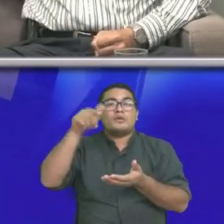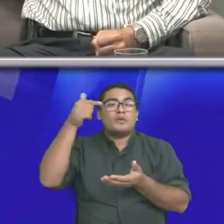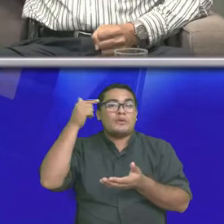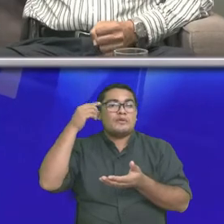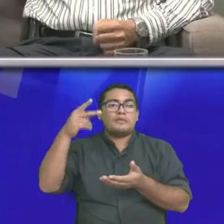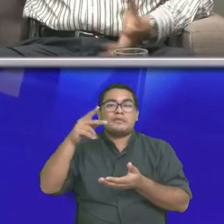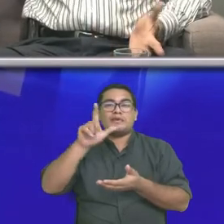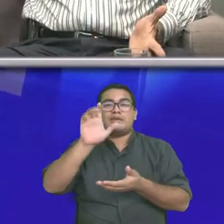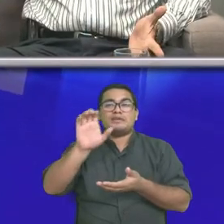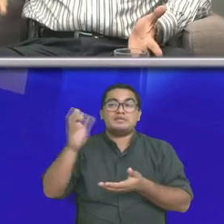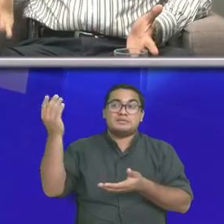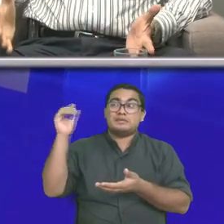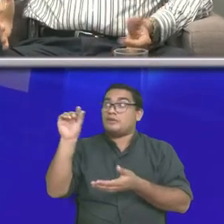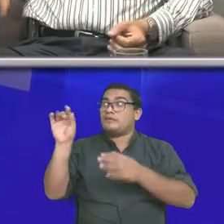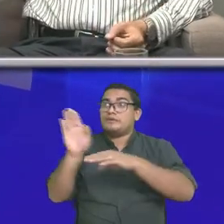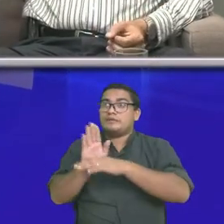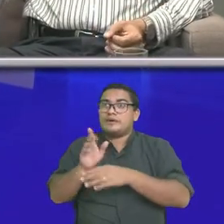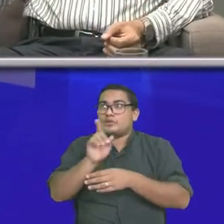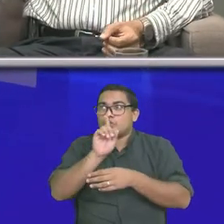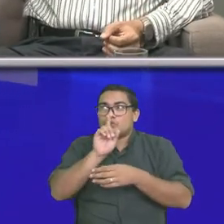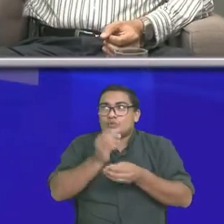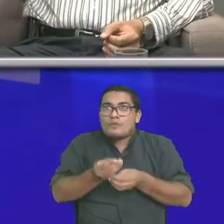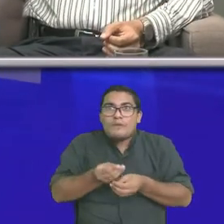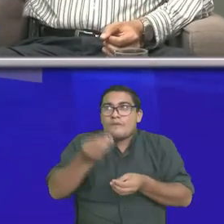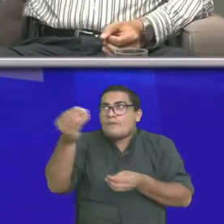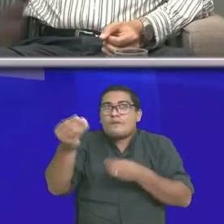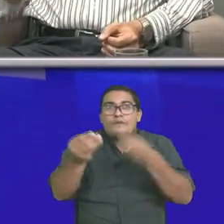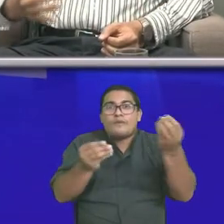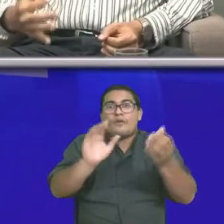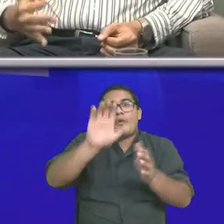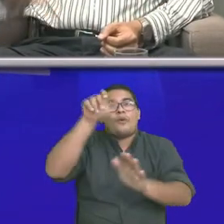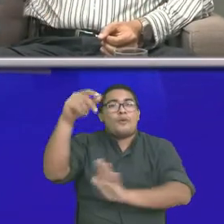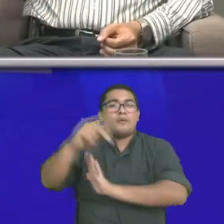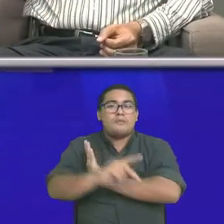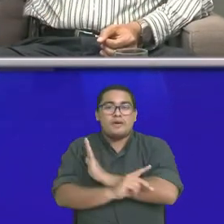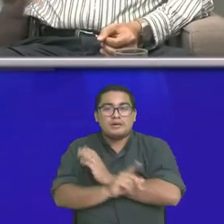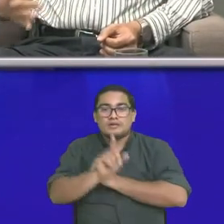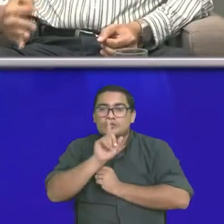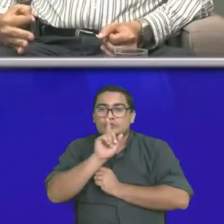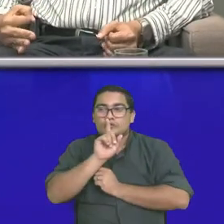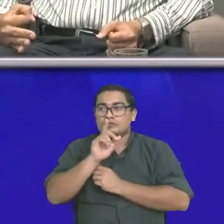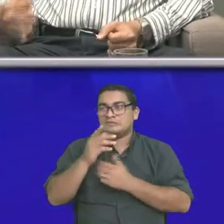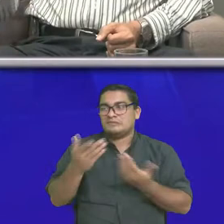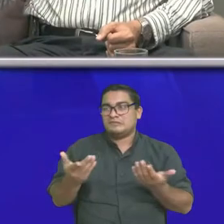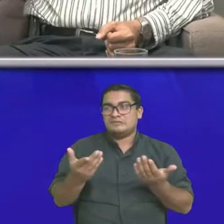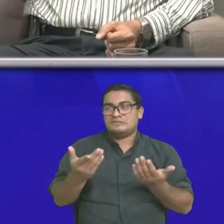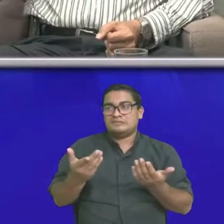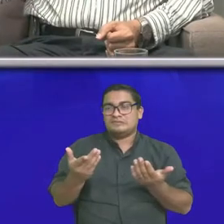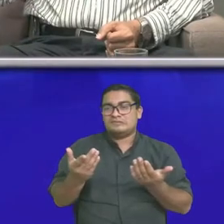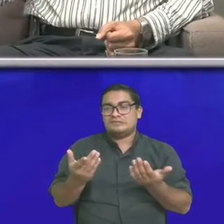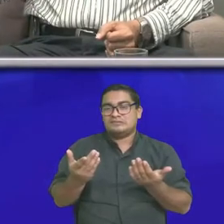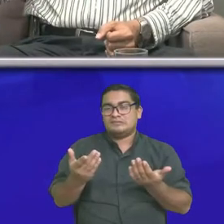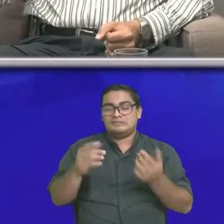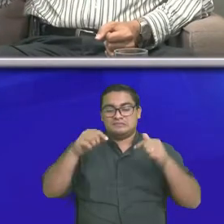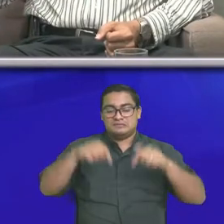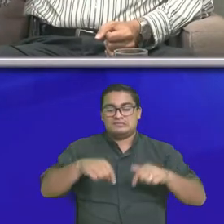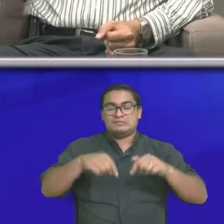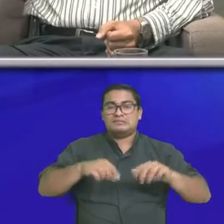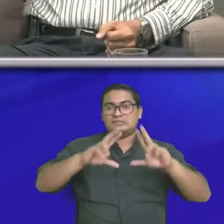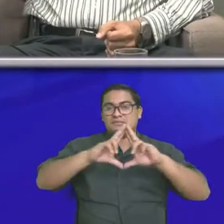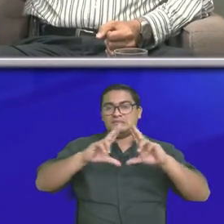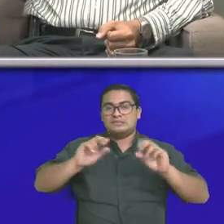las Islas Caimán o no sé dónde. Aquí se llama también honradez y se llama